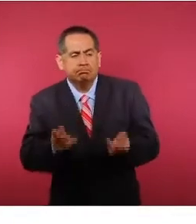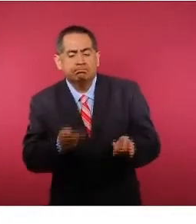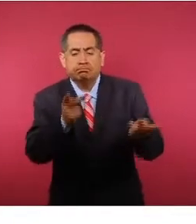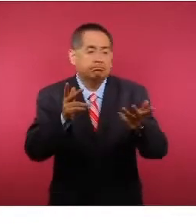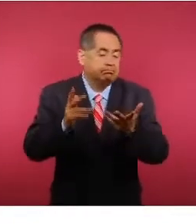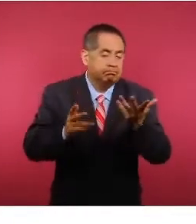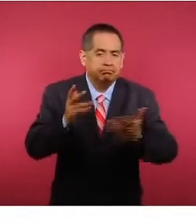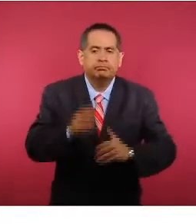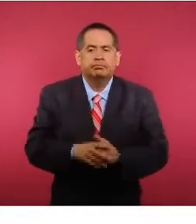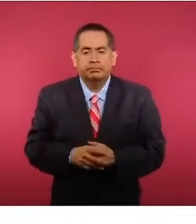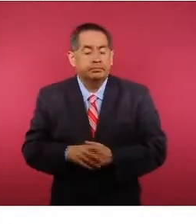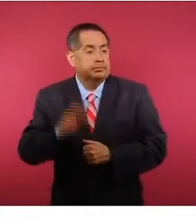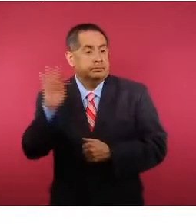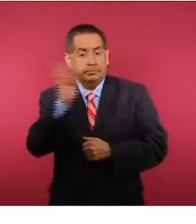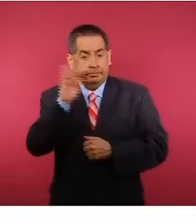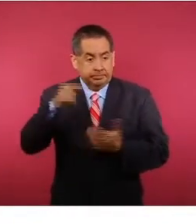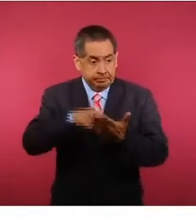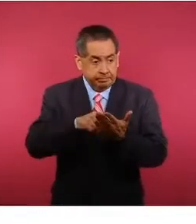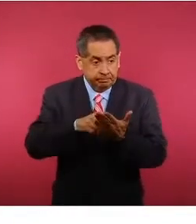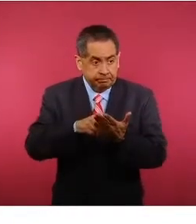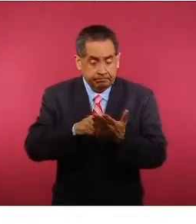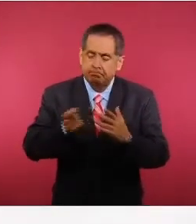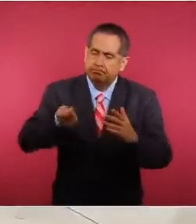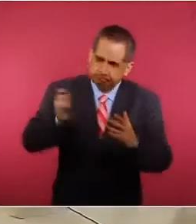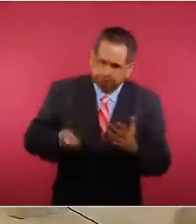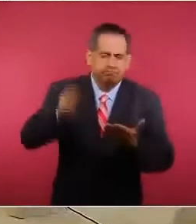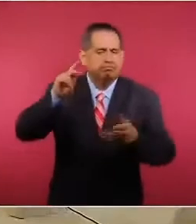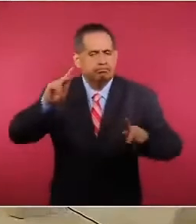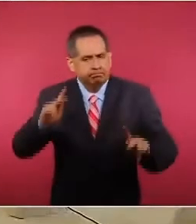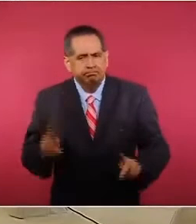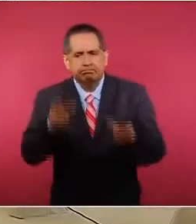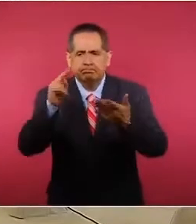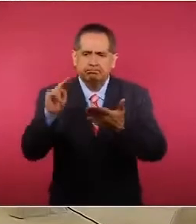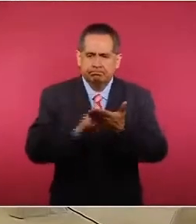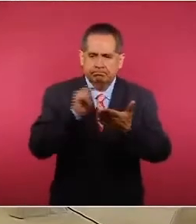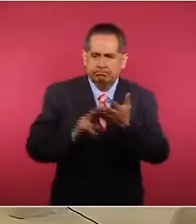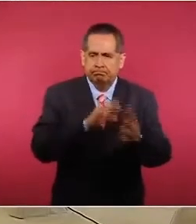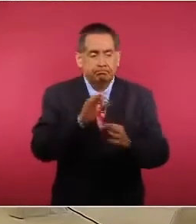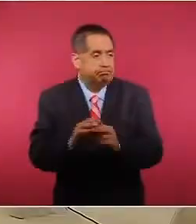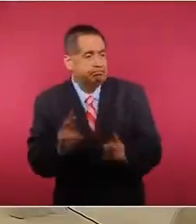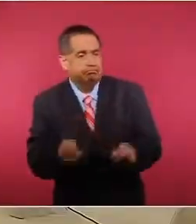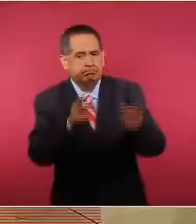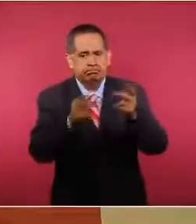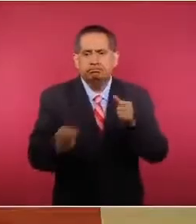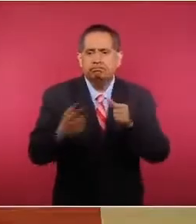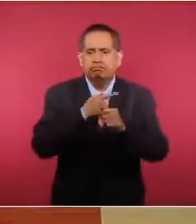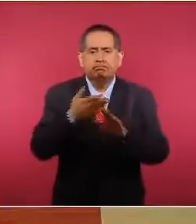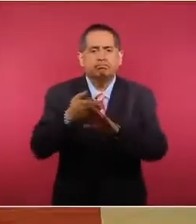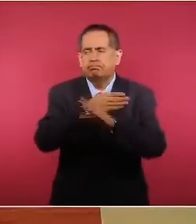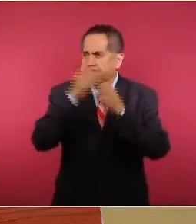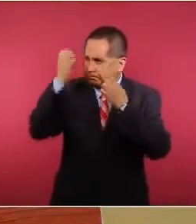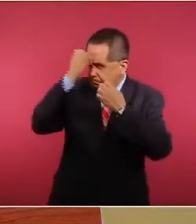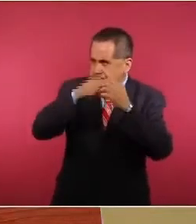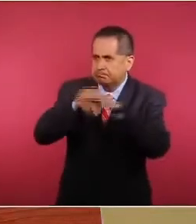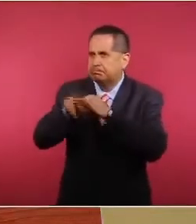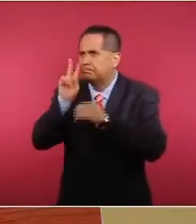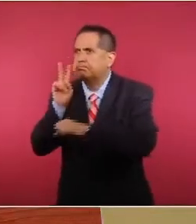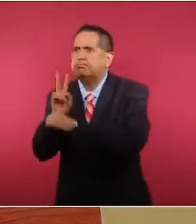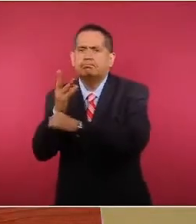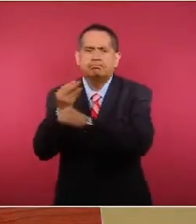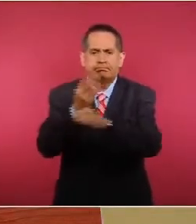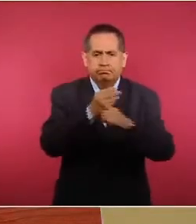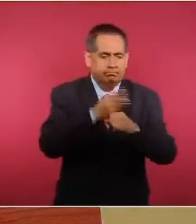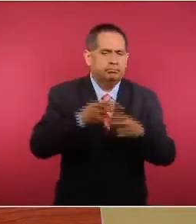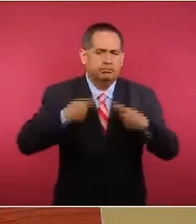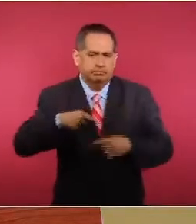Más adelante, si se llegara a concretar esta firma de compraventa, se tendrán que llevar unas inspecciones a cabo por parte